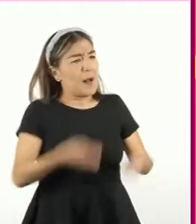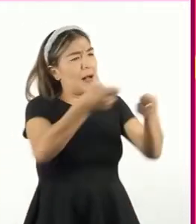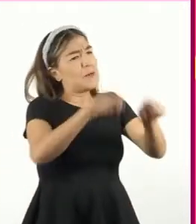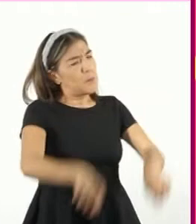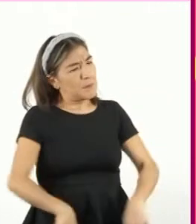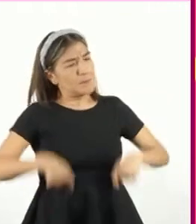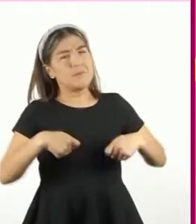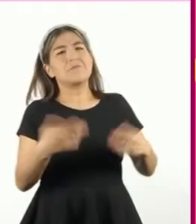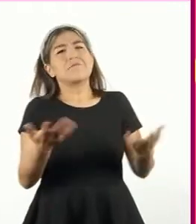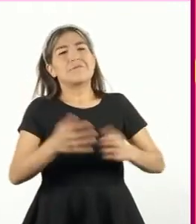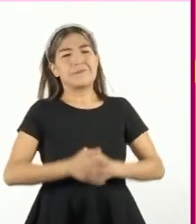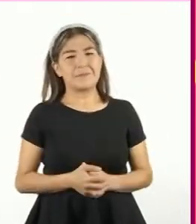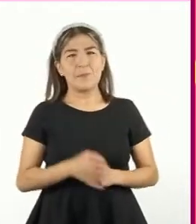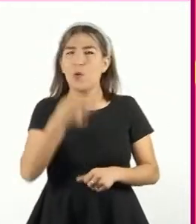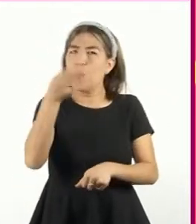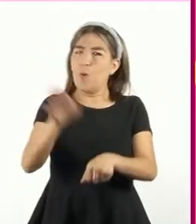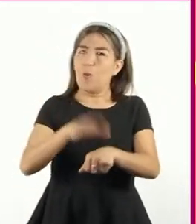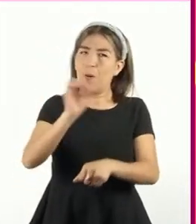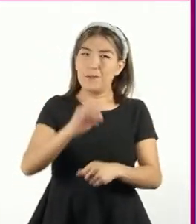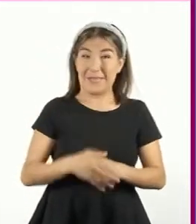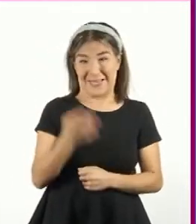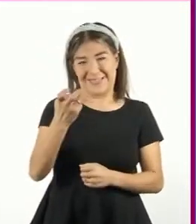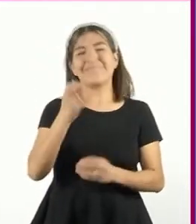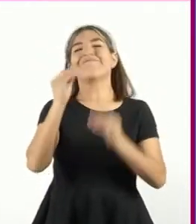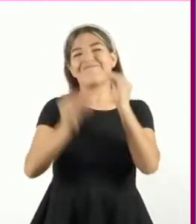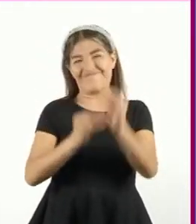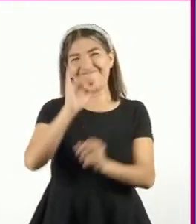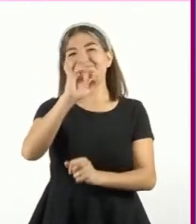Bueno, maestro, este es claramente un conflicto.